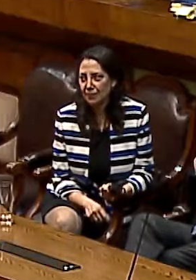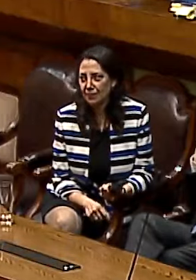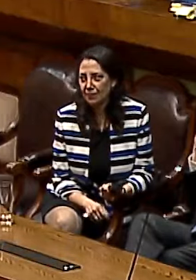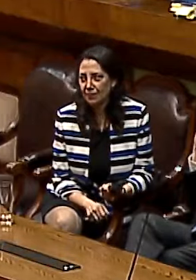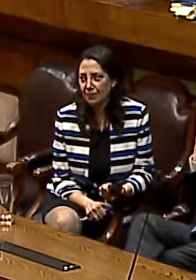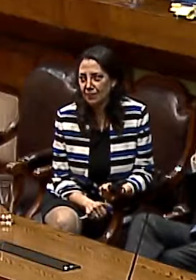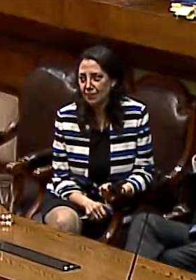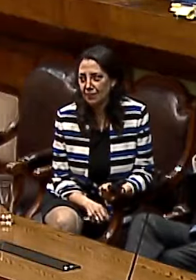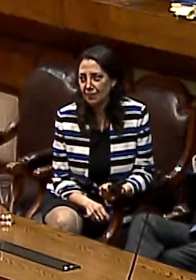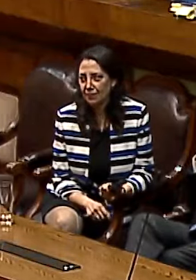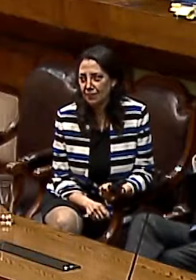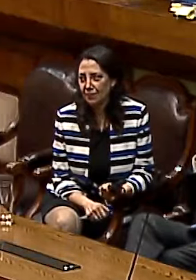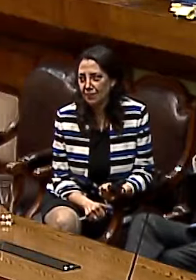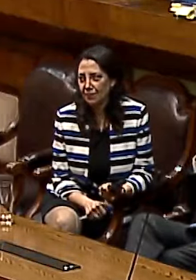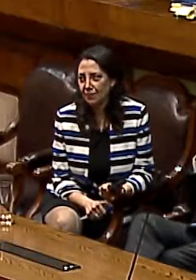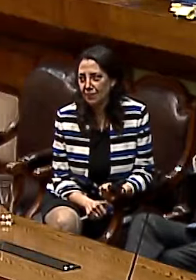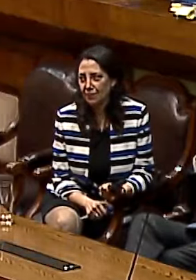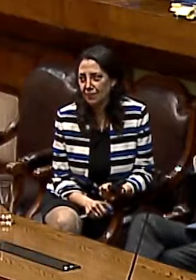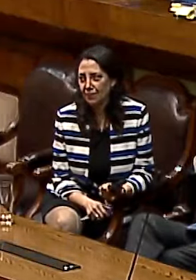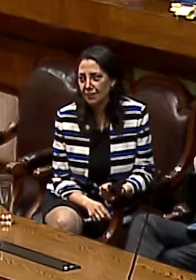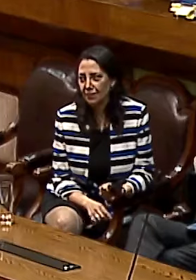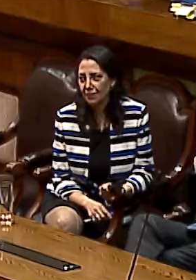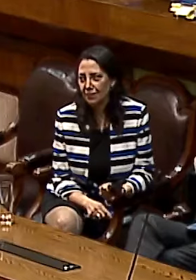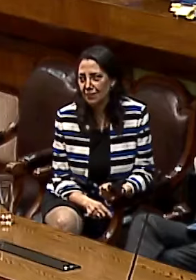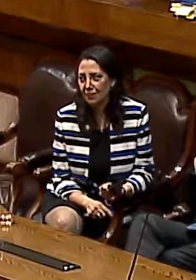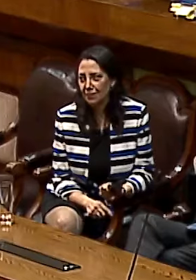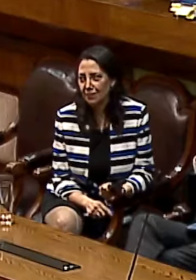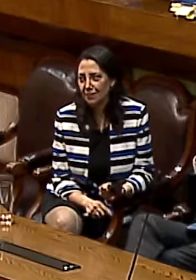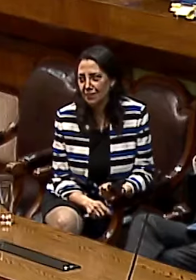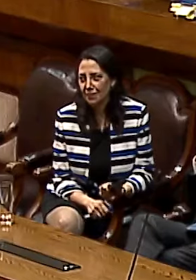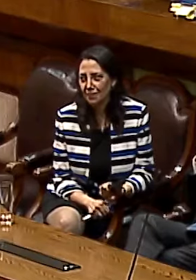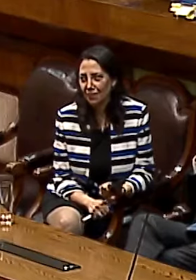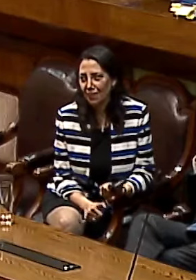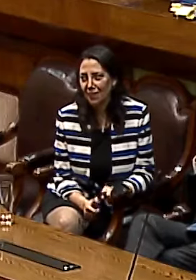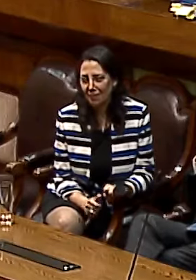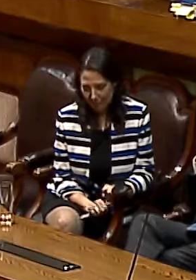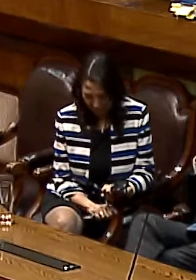votación han votado todas las señoras diputadas y los señores